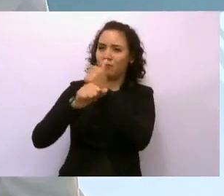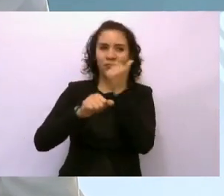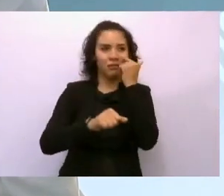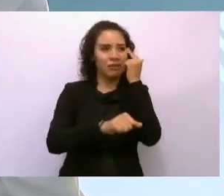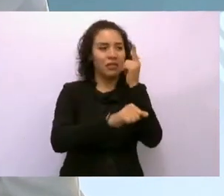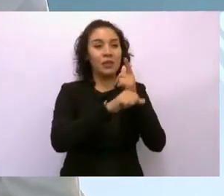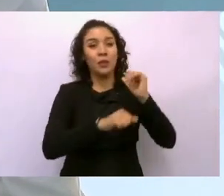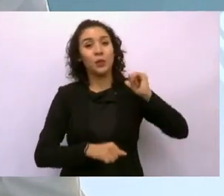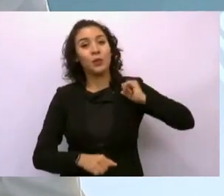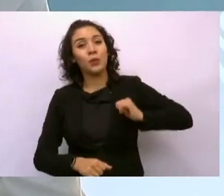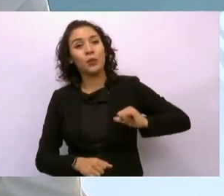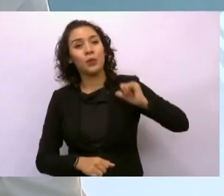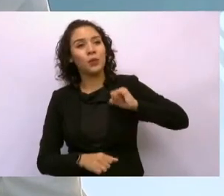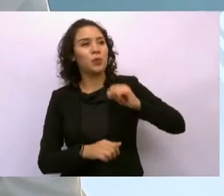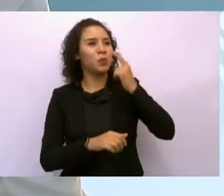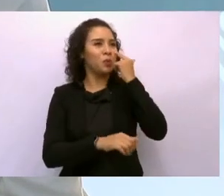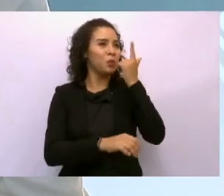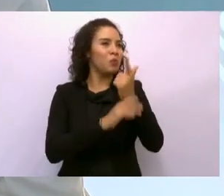vestigios,